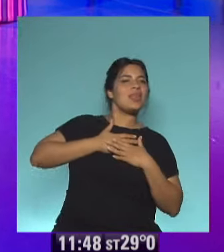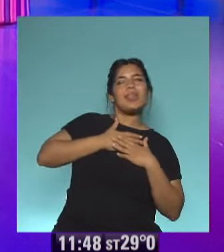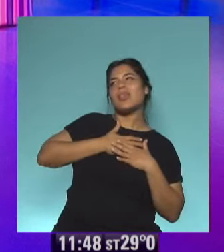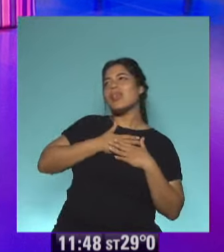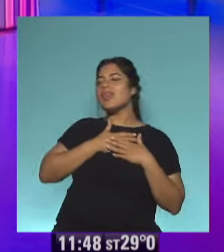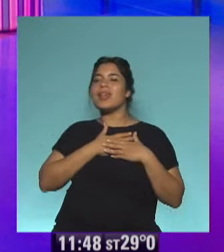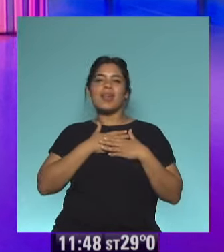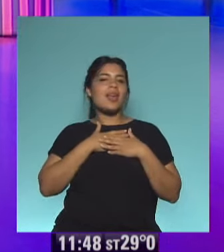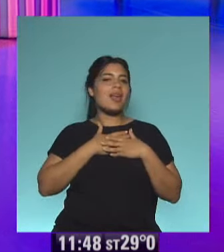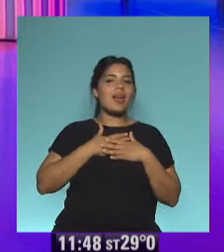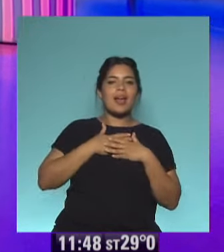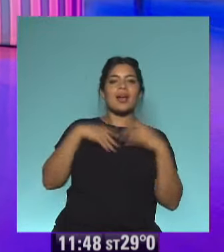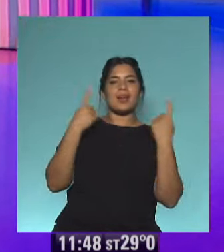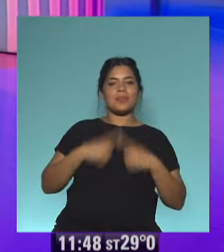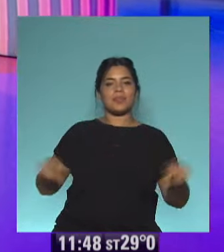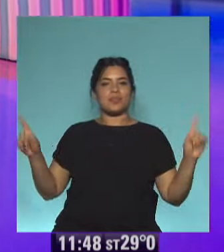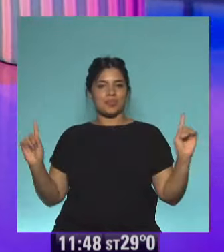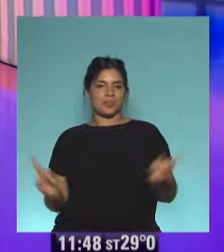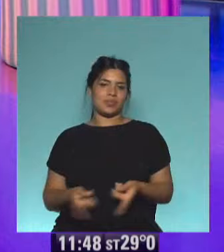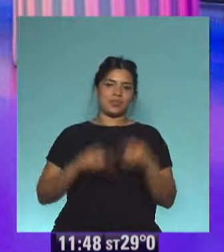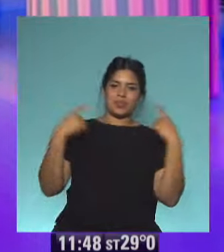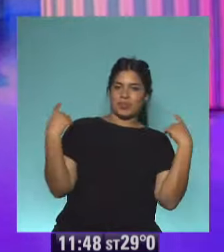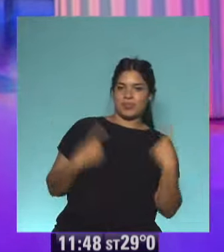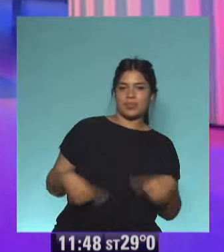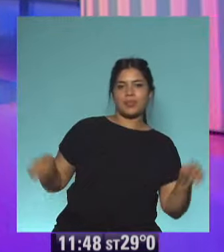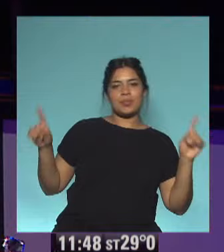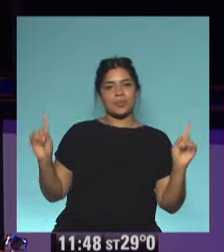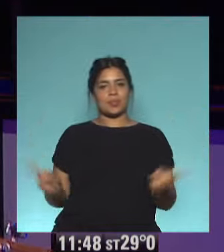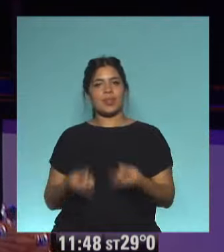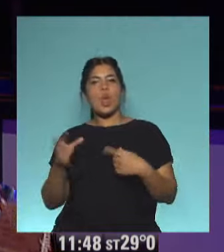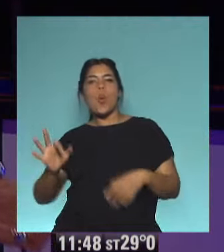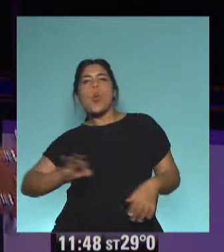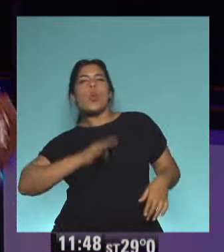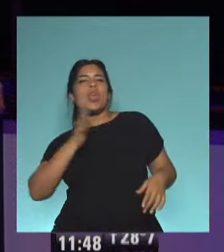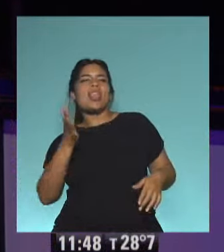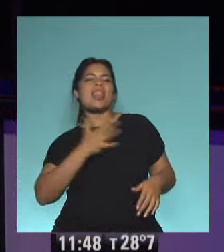con su corona imperial, la vida mía.